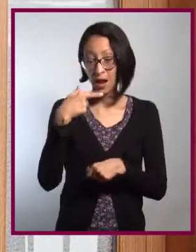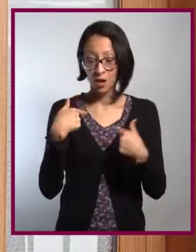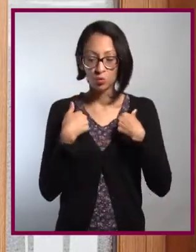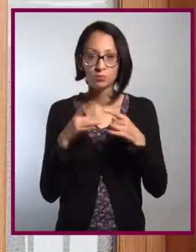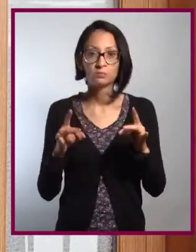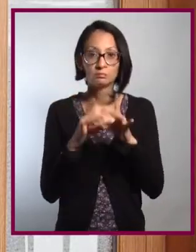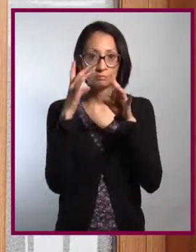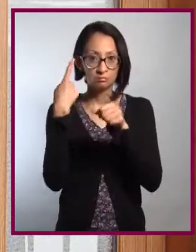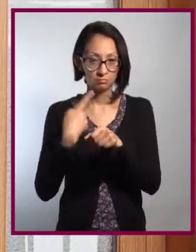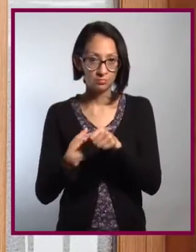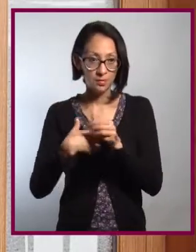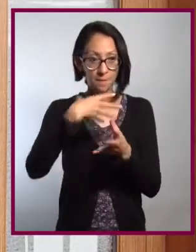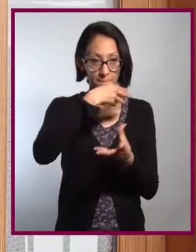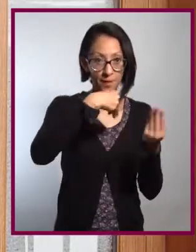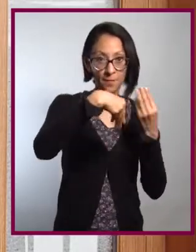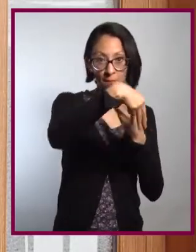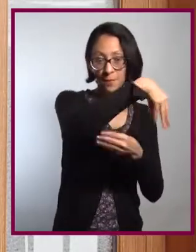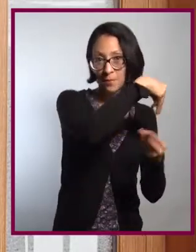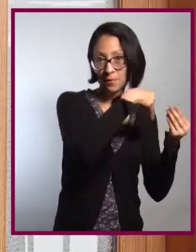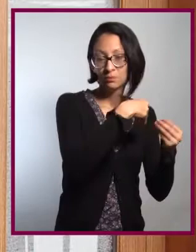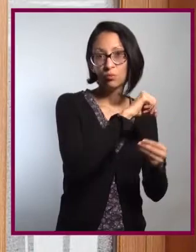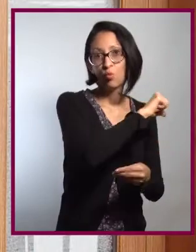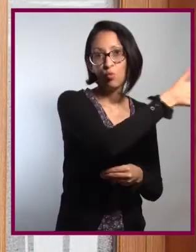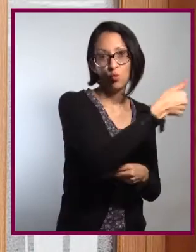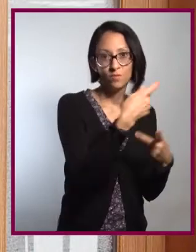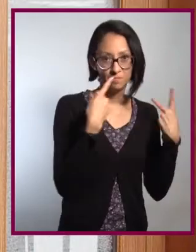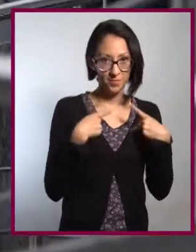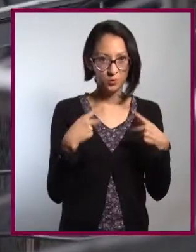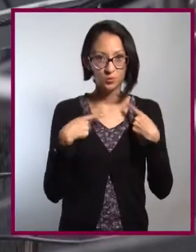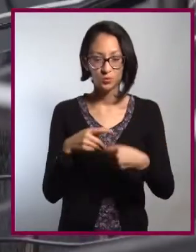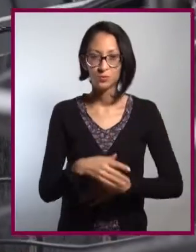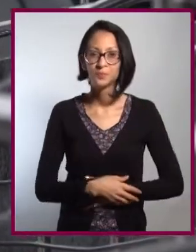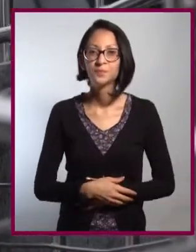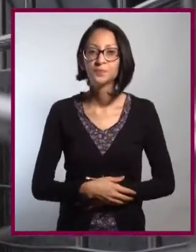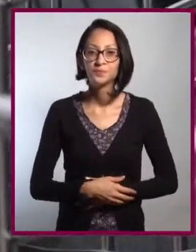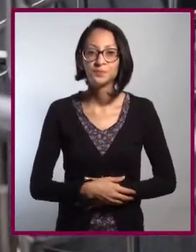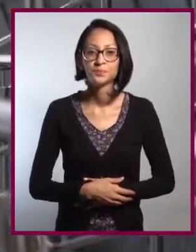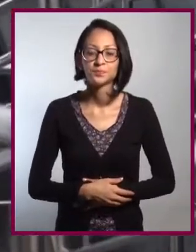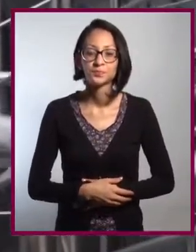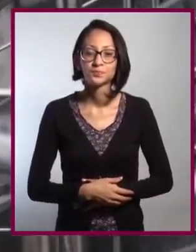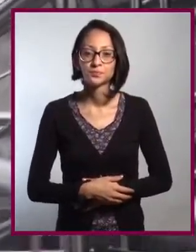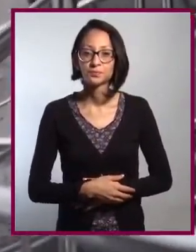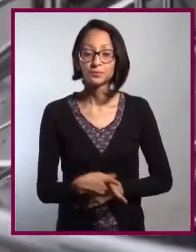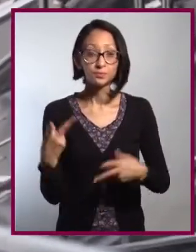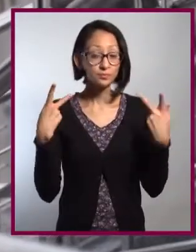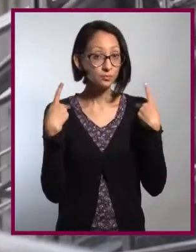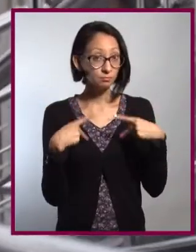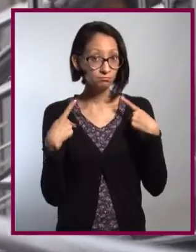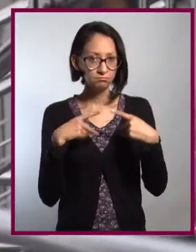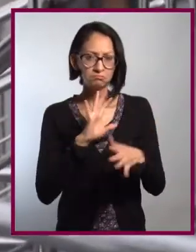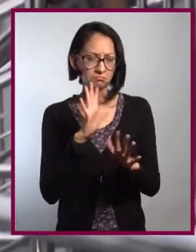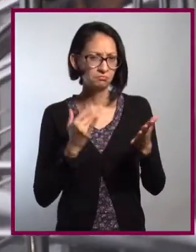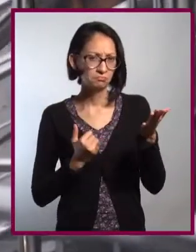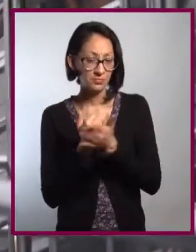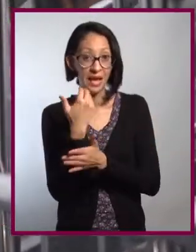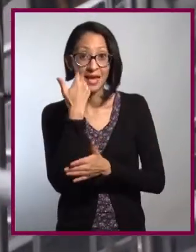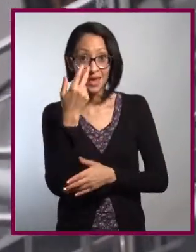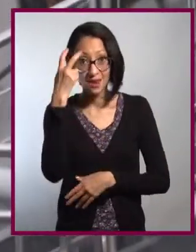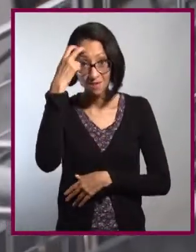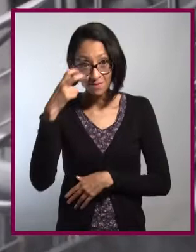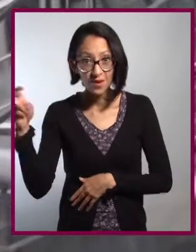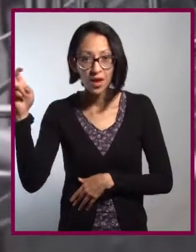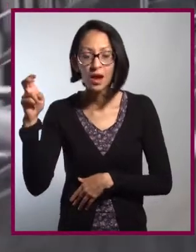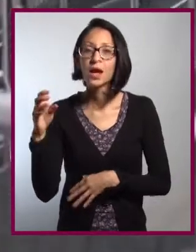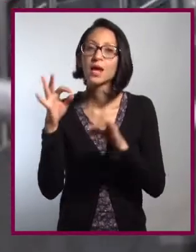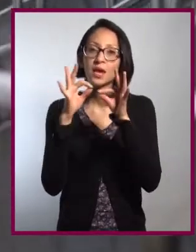de enfermedades transmisibles a otros. Si una persona decide viajar, es de vital importancia que